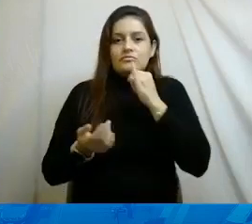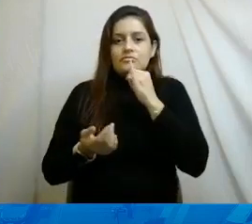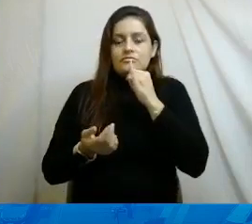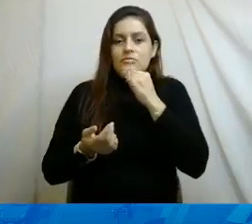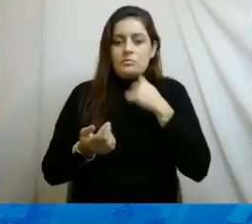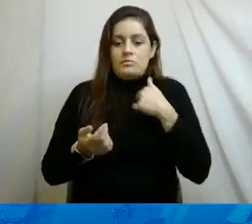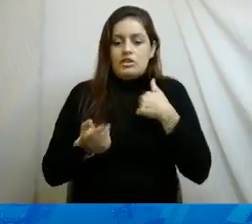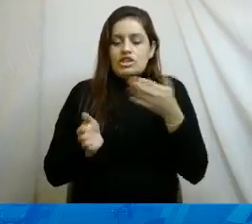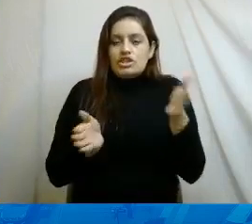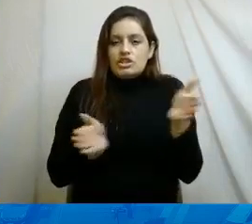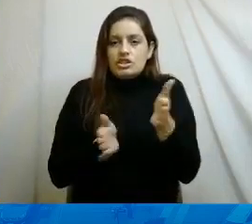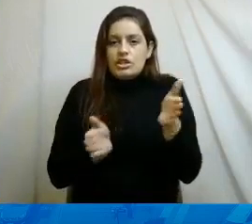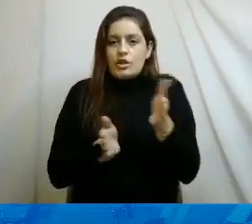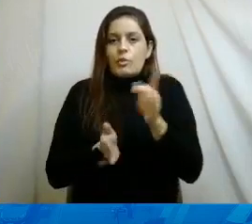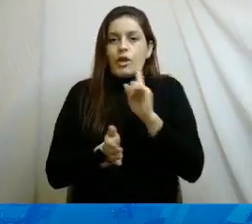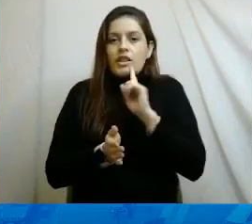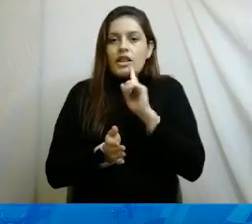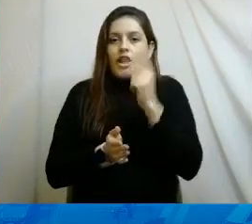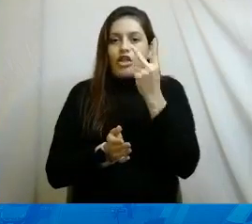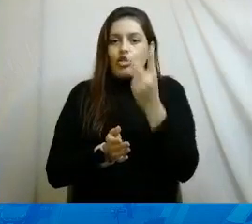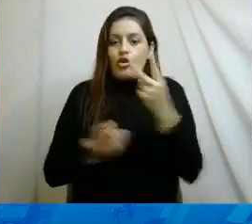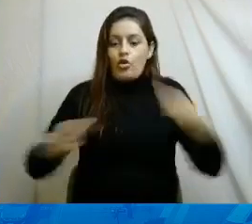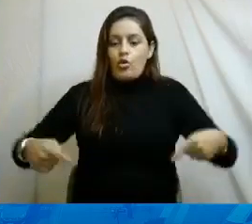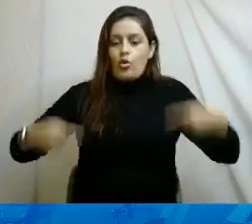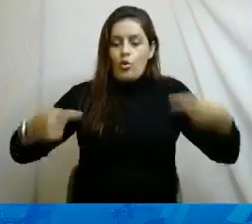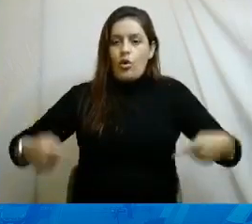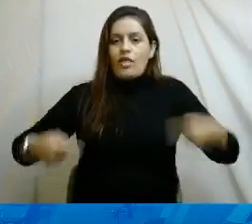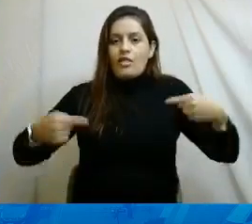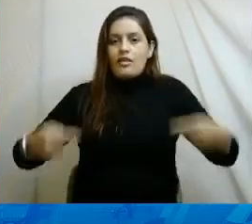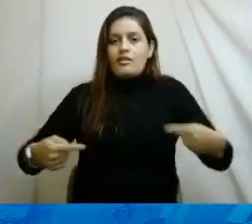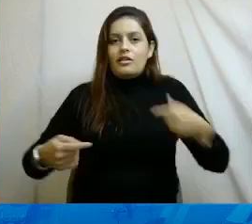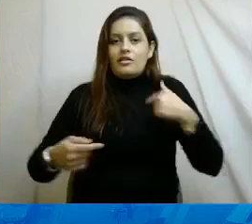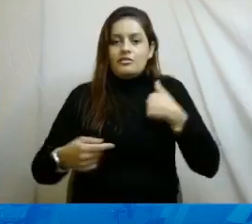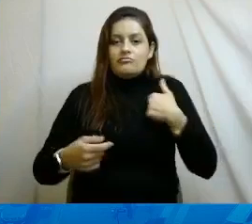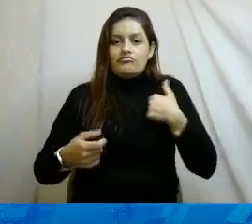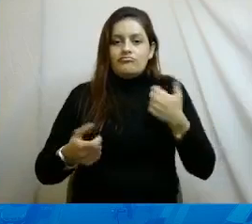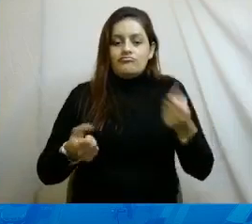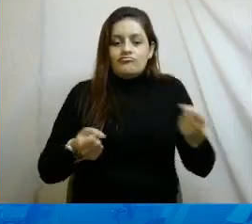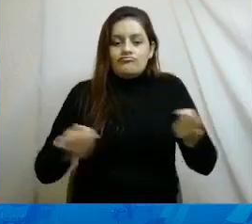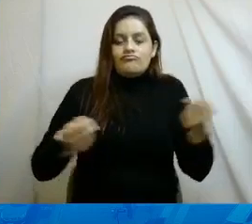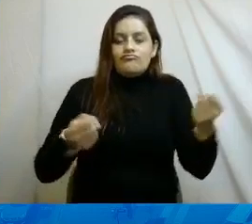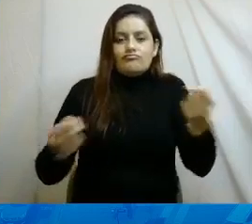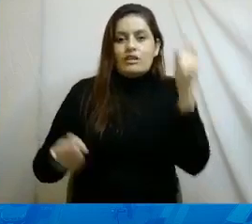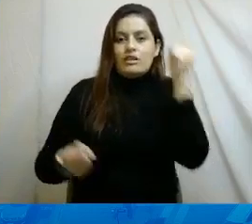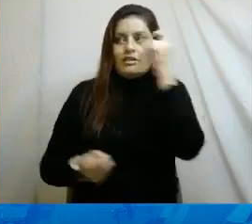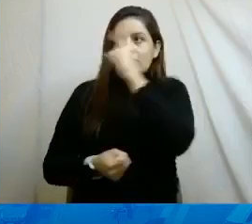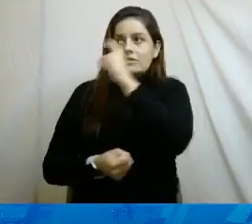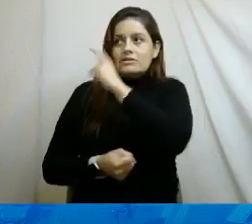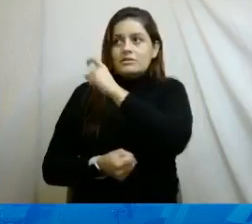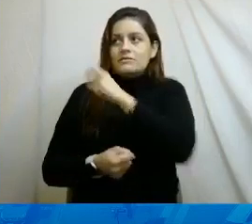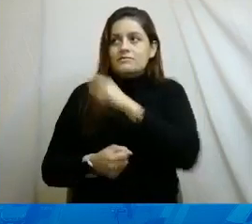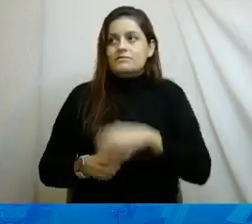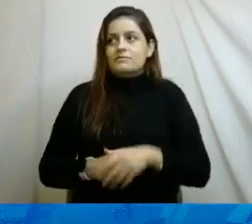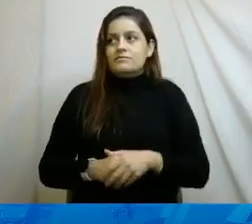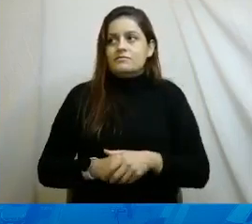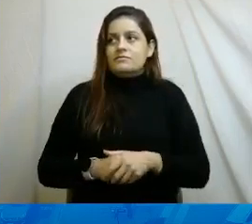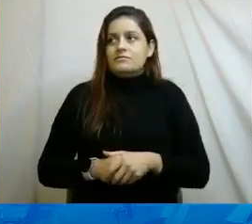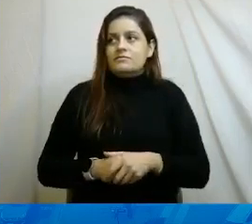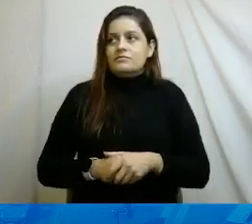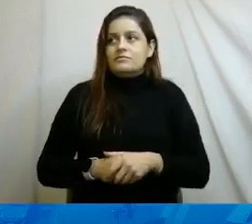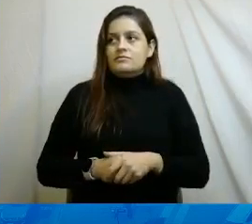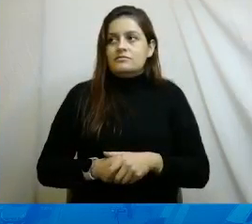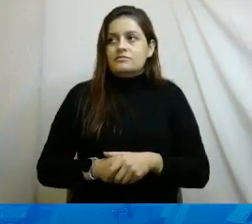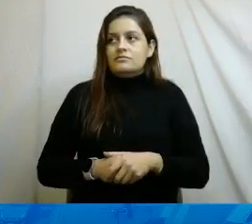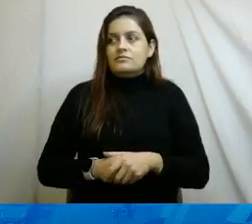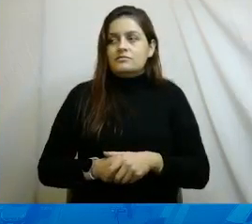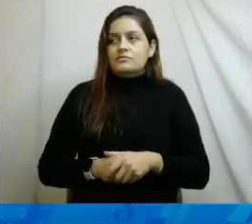es chico, pero tiene dos ruedas por los lados que yo no puedo llegar y pasar para instalar mi carro. Y me dice que él,